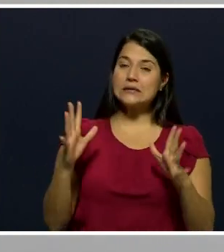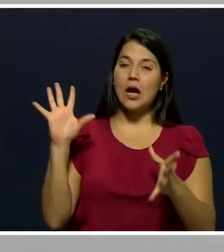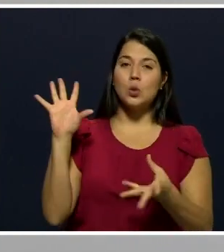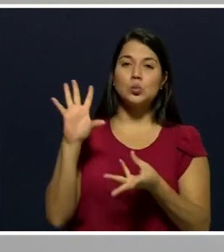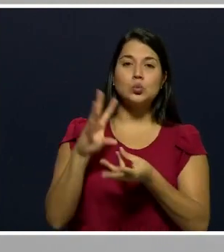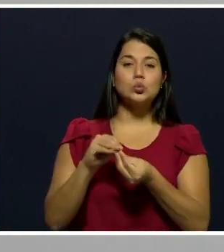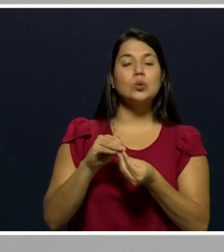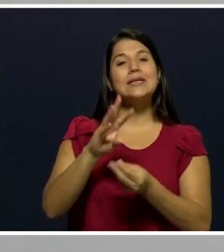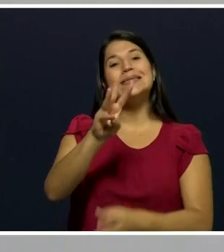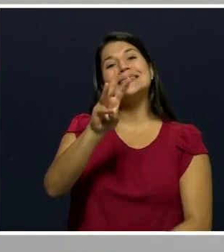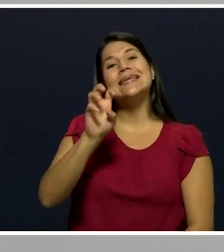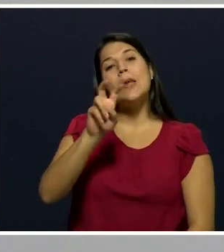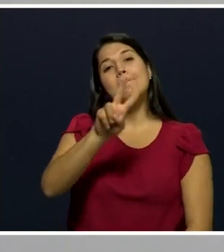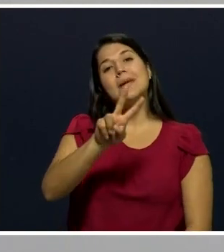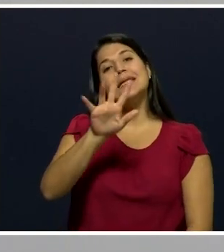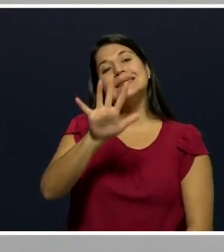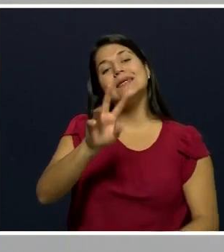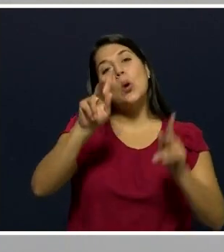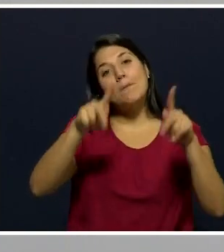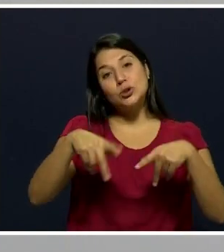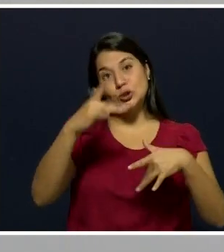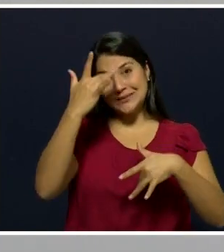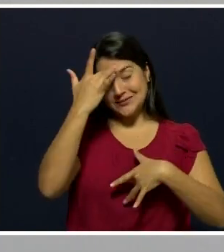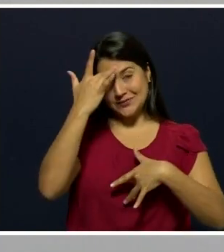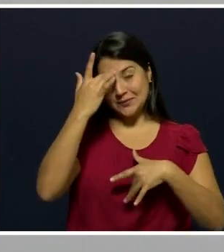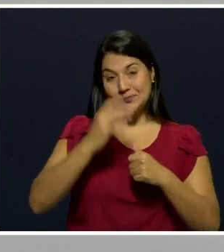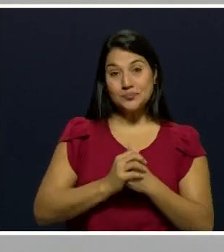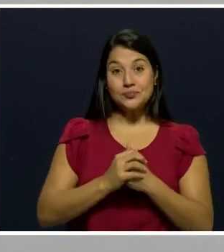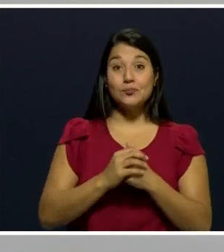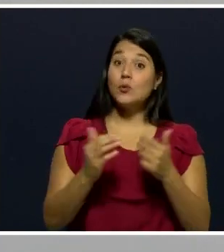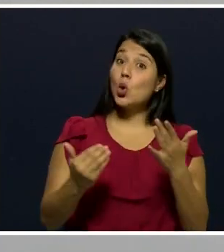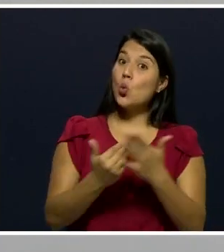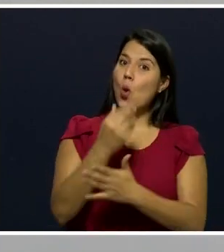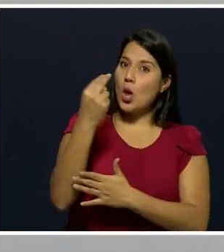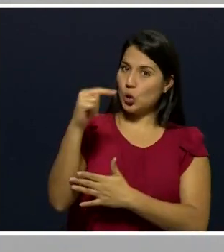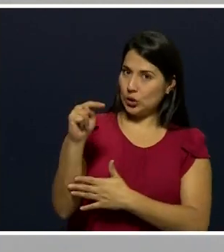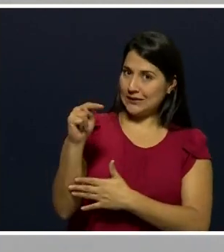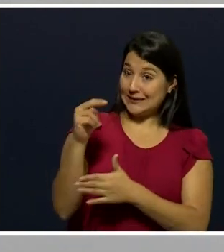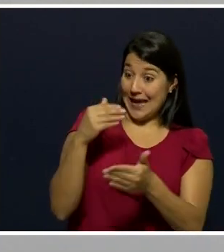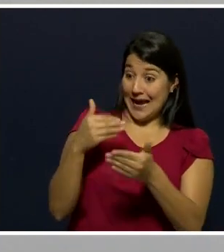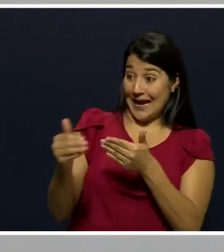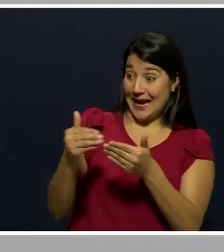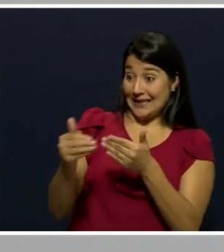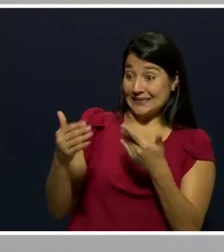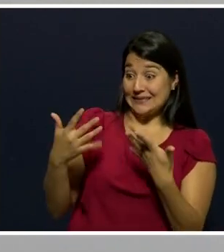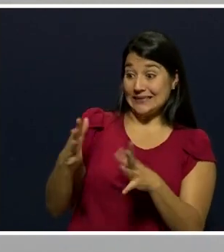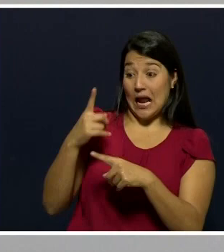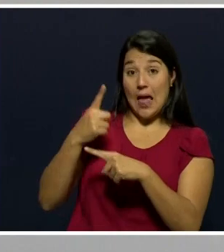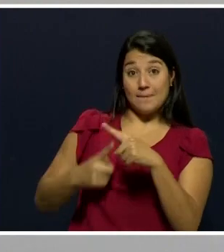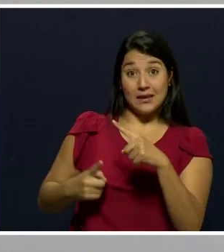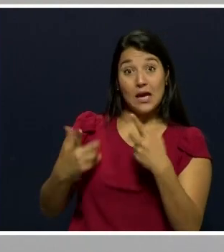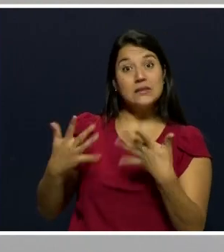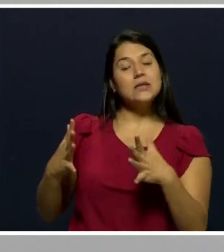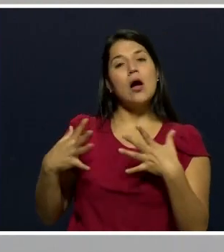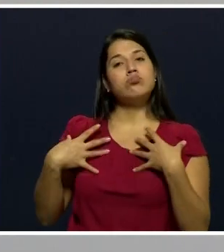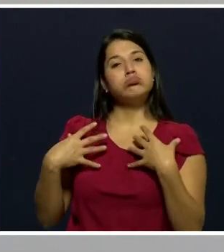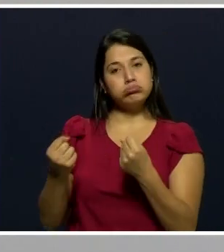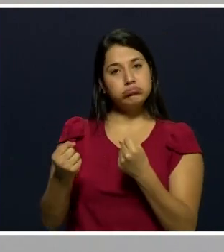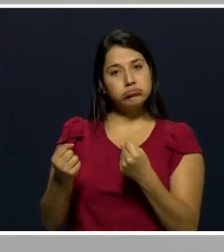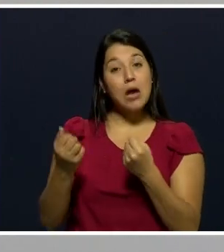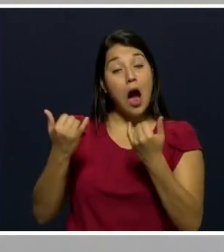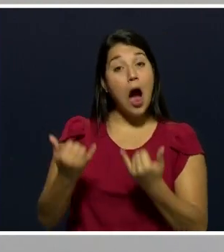de 725 contagios. La nueva noticia es que casi la mitad de los enfermos están recuperados.